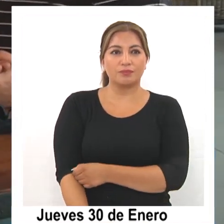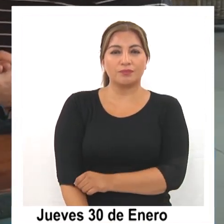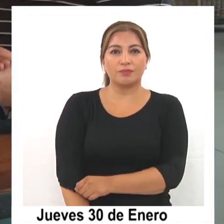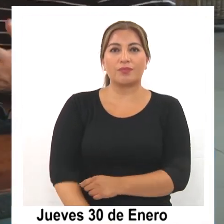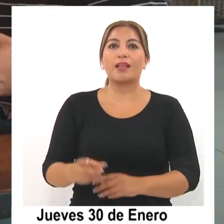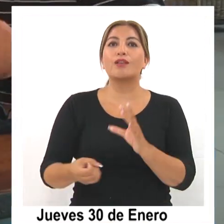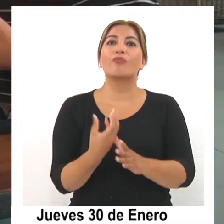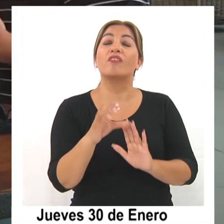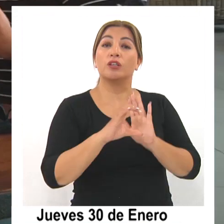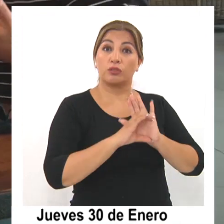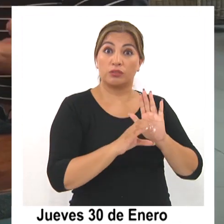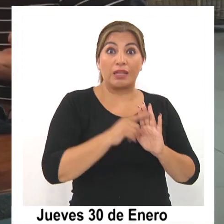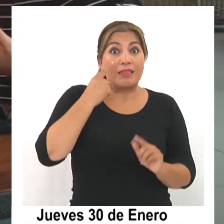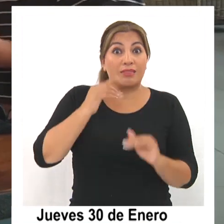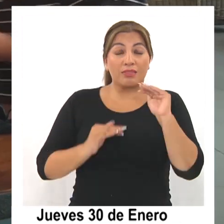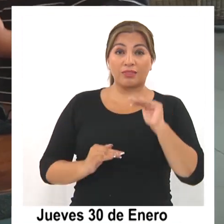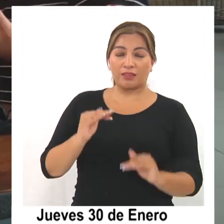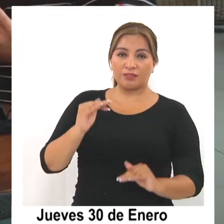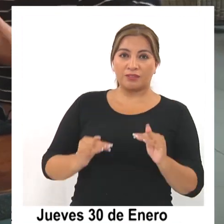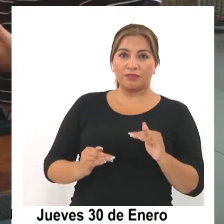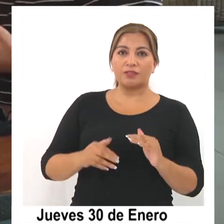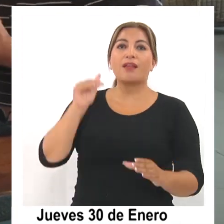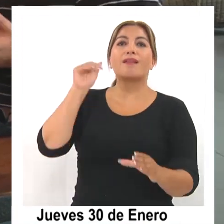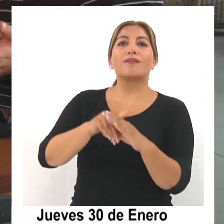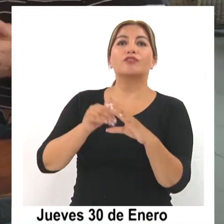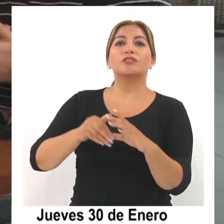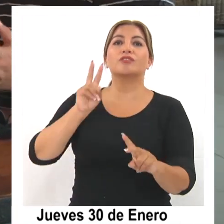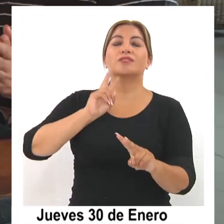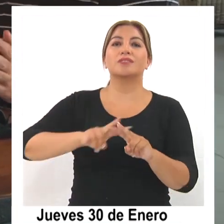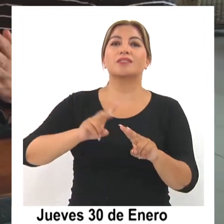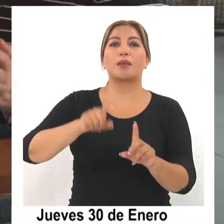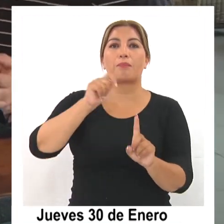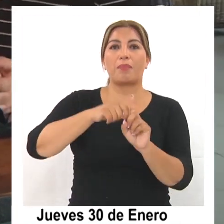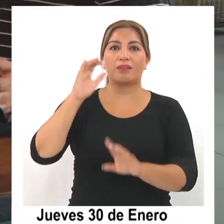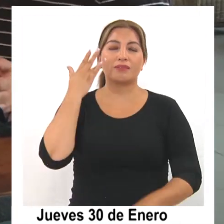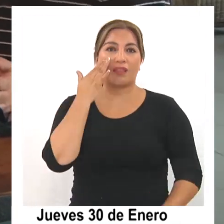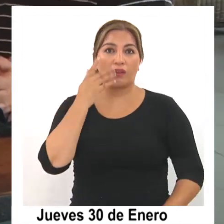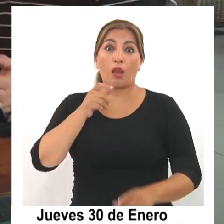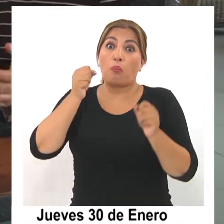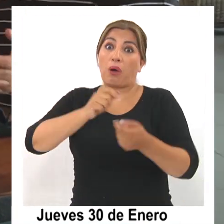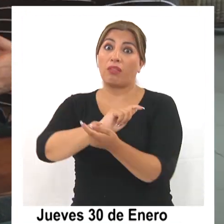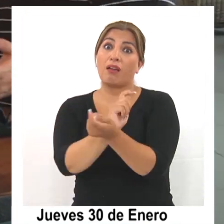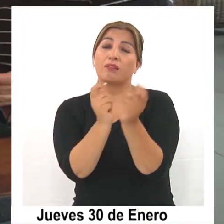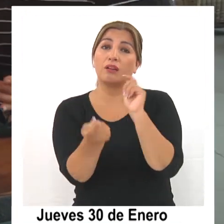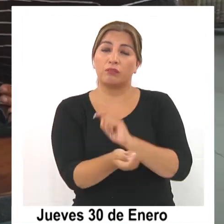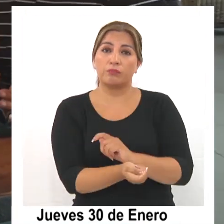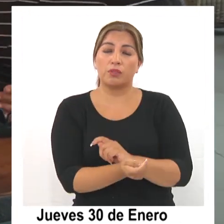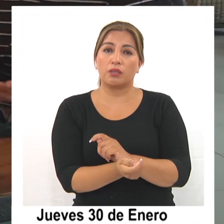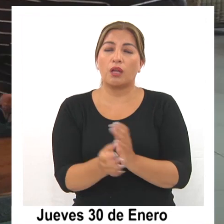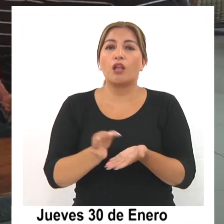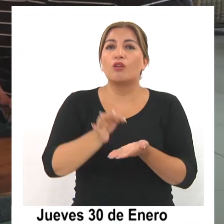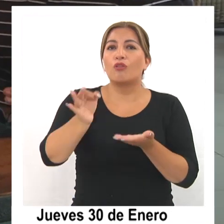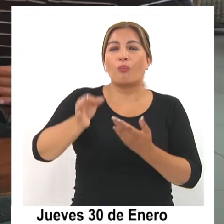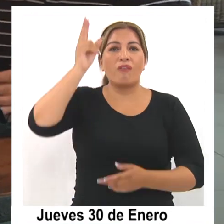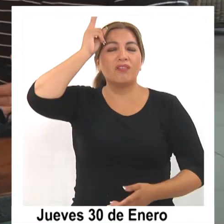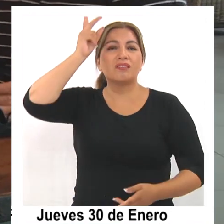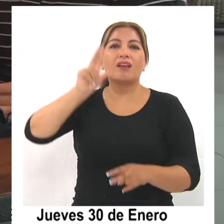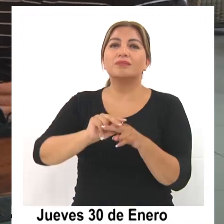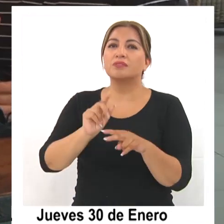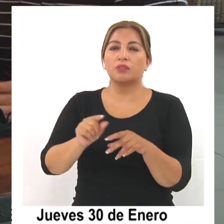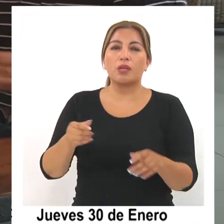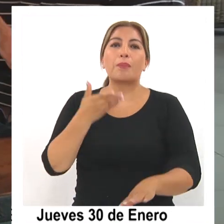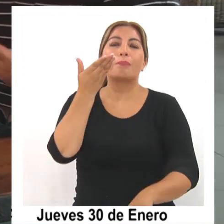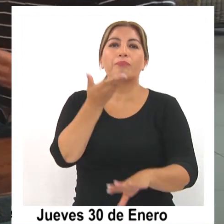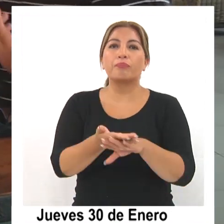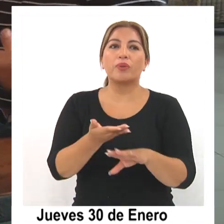nuestra constitución que posiblemente de acuerdo a la votación que se haga en abril puede ser cambiada los pueblos indígenas los pueblos originarios